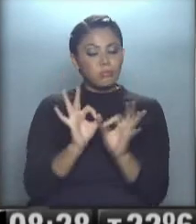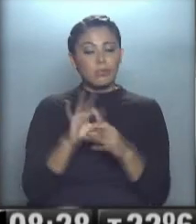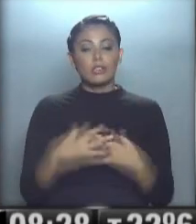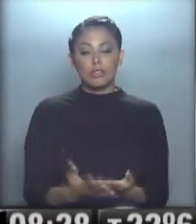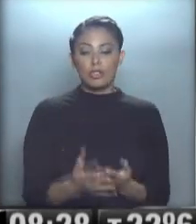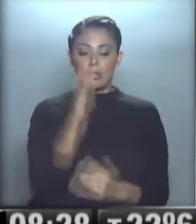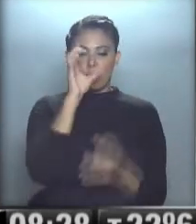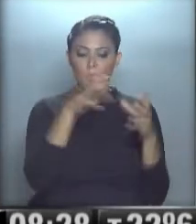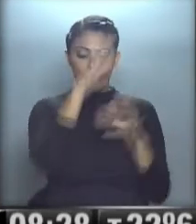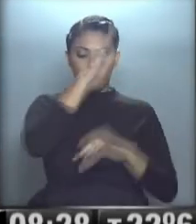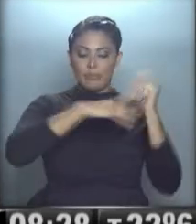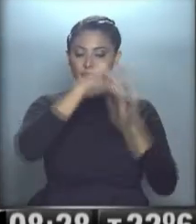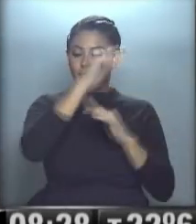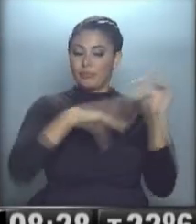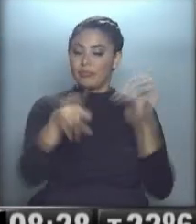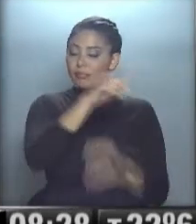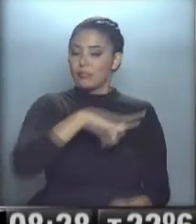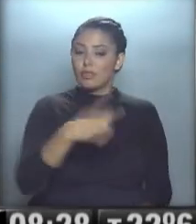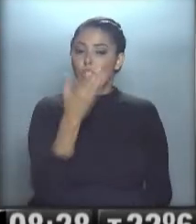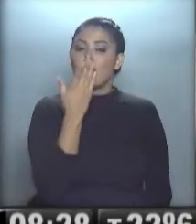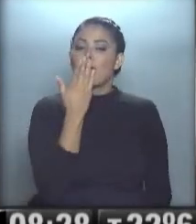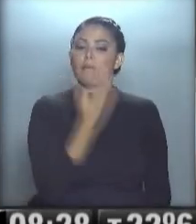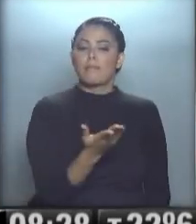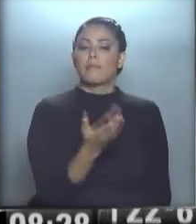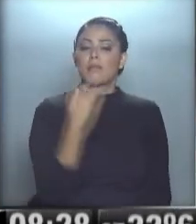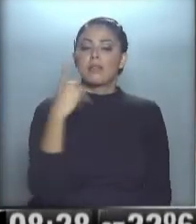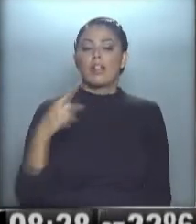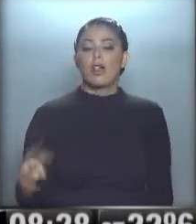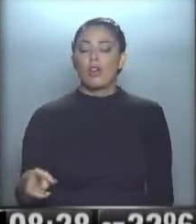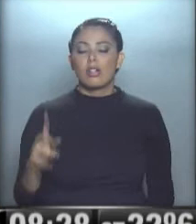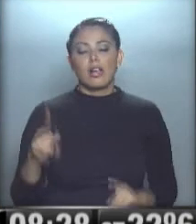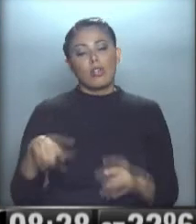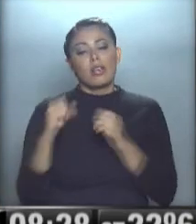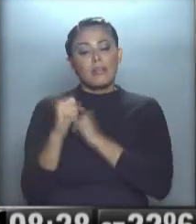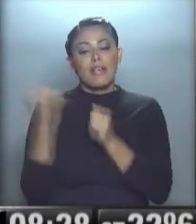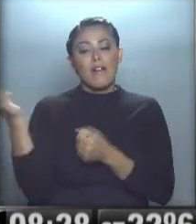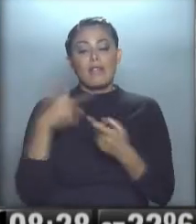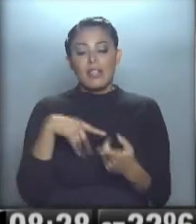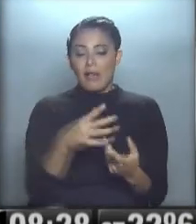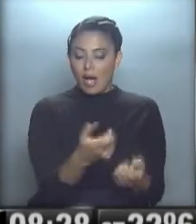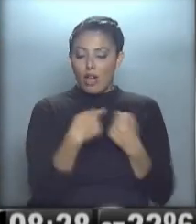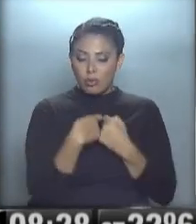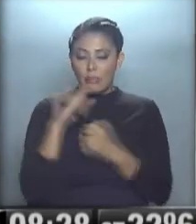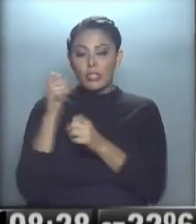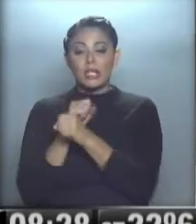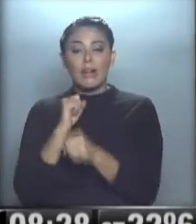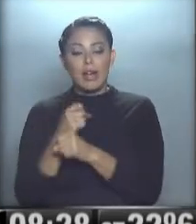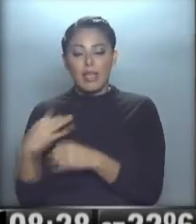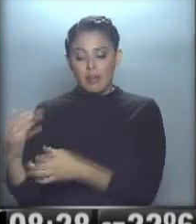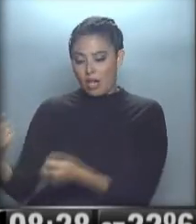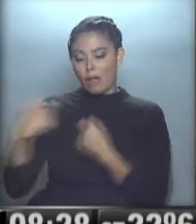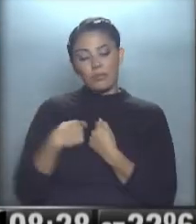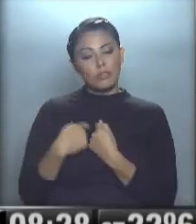los constructores, que son los principales demandantes de los productos que venden esas empresas, nos tienen que ayudar. Los trabajadores nos tienen que